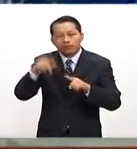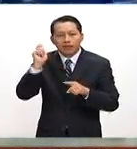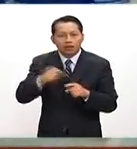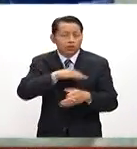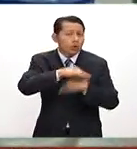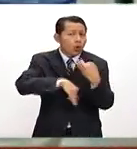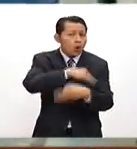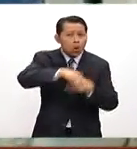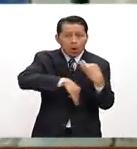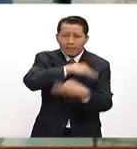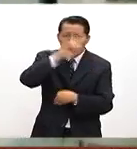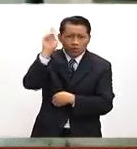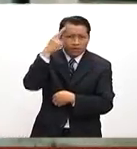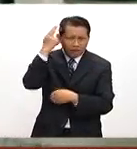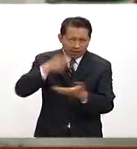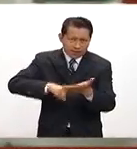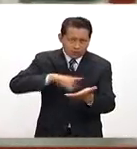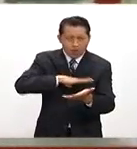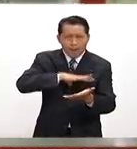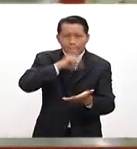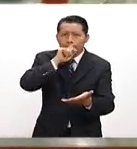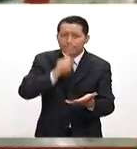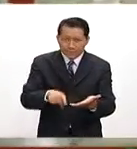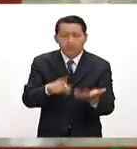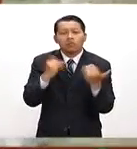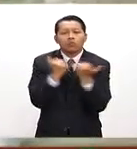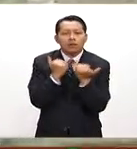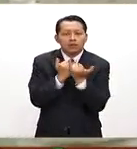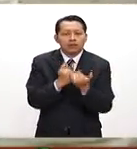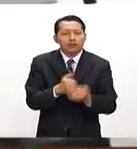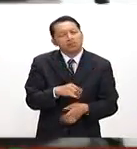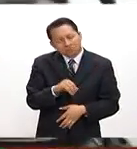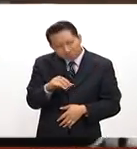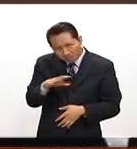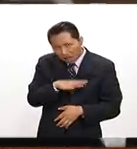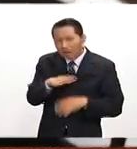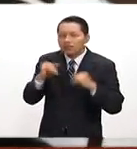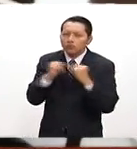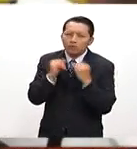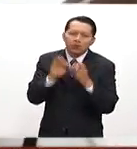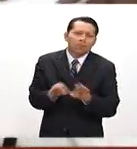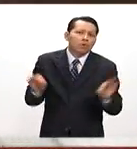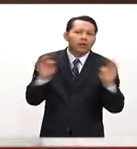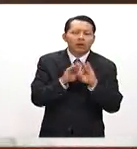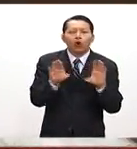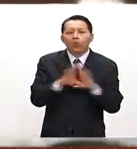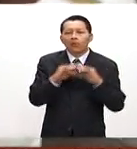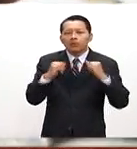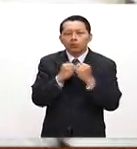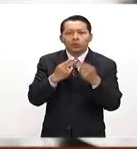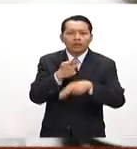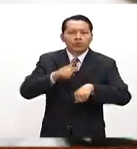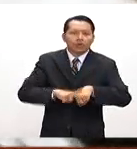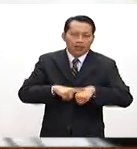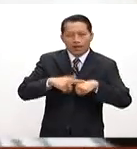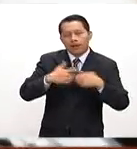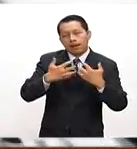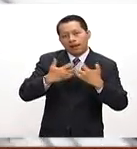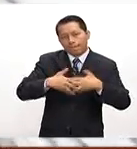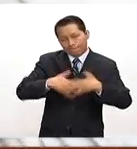todas las universidades del país tienen este tipo de y apoyos. Hay instituciones muy importantes como precisamente el Instituto Nacional del Emprendedor,